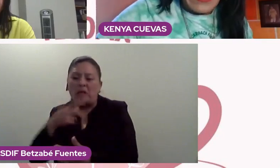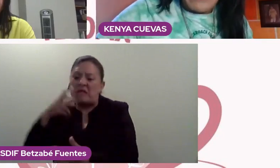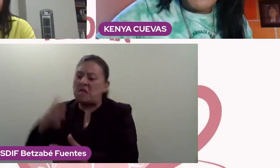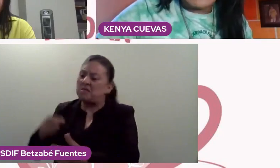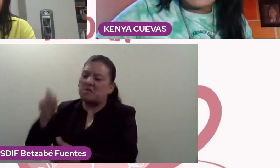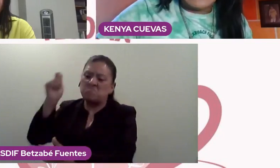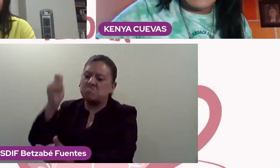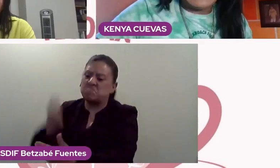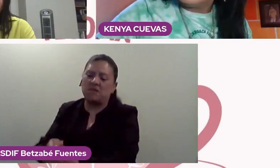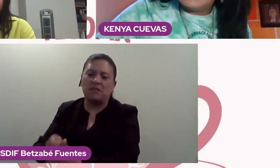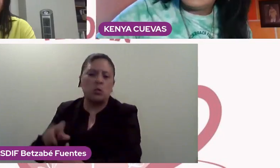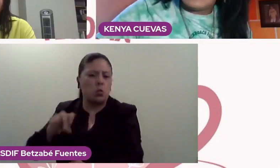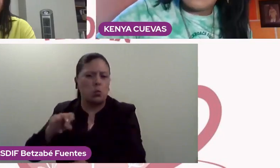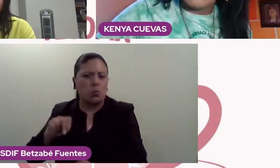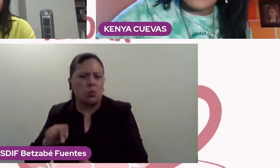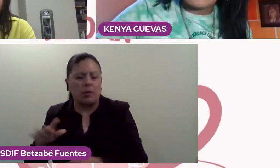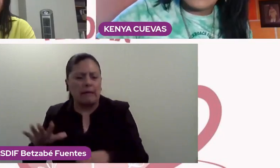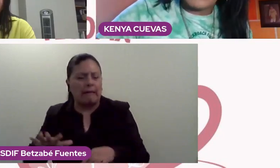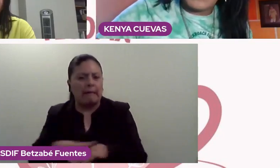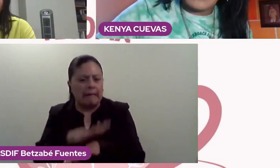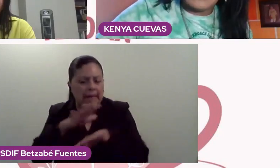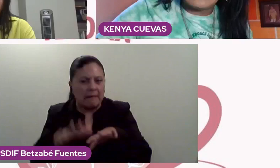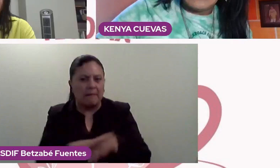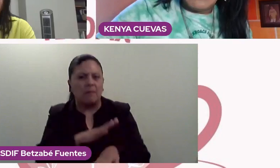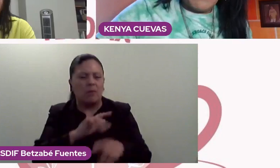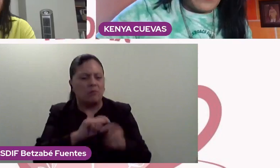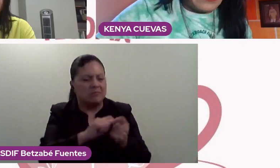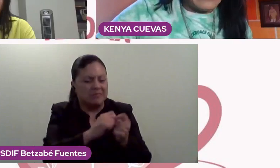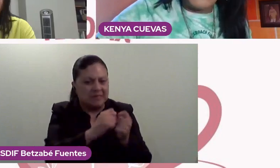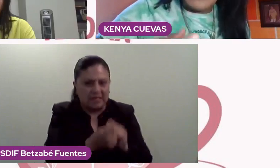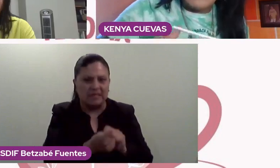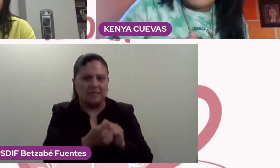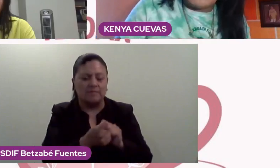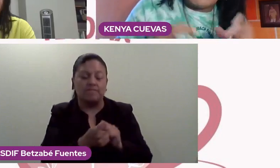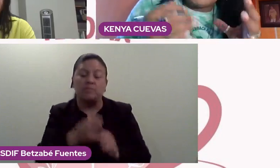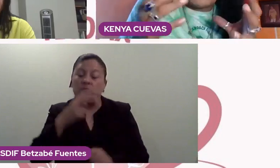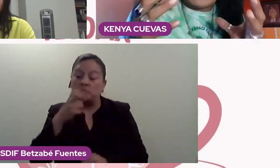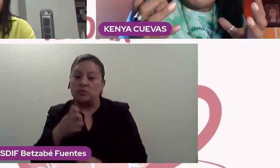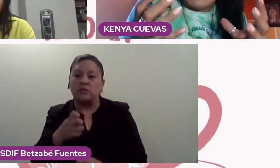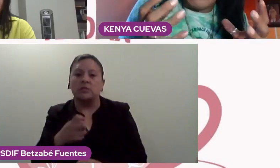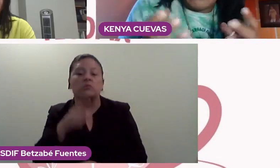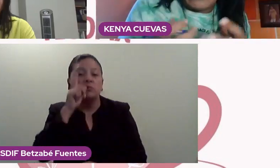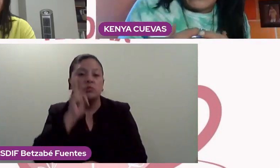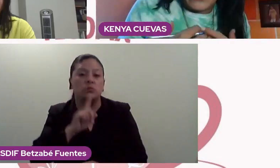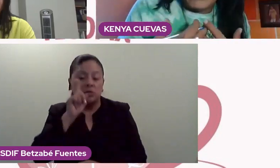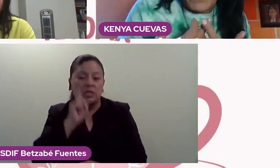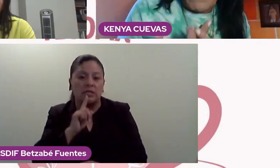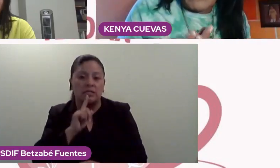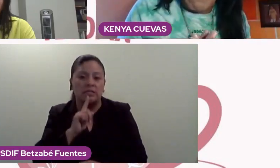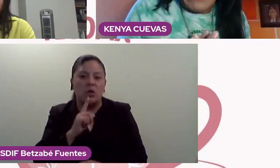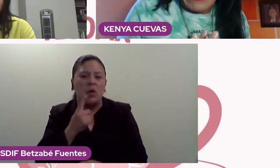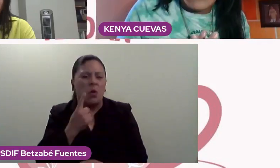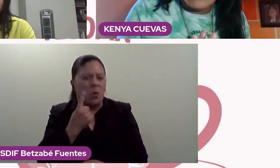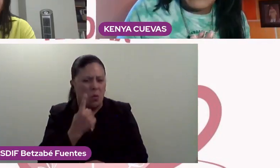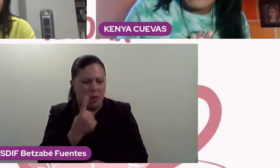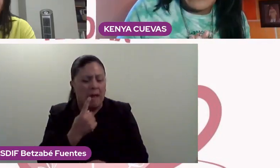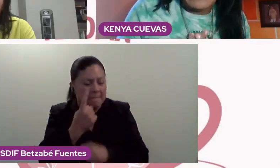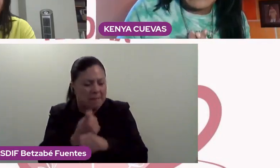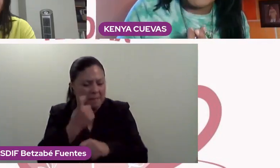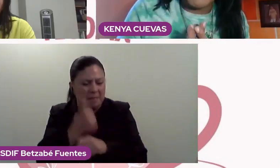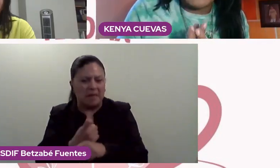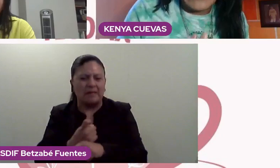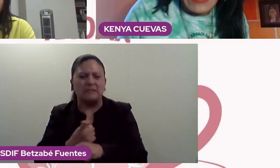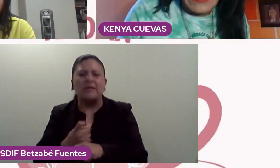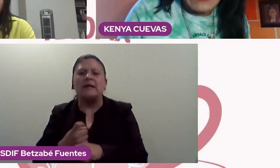violencia pues genera, ¿no? Que estas mujeres, pues uno de los primeros violentadores son sus propias familias, entonces